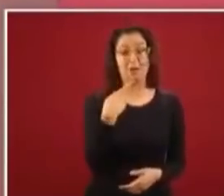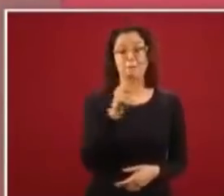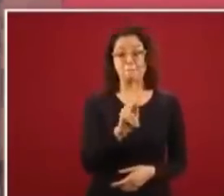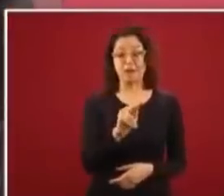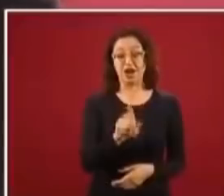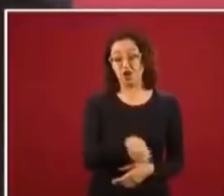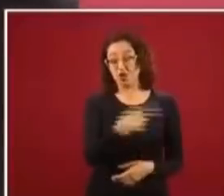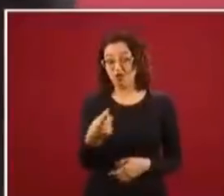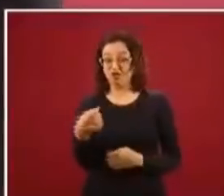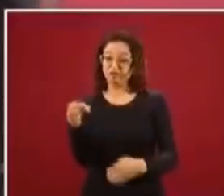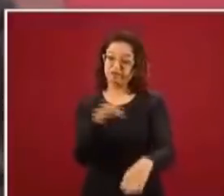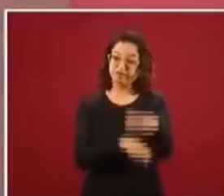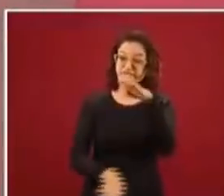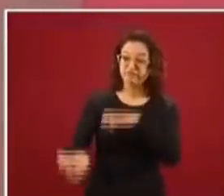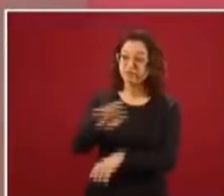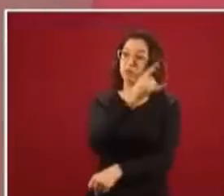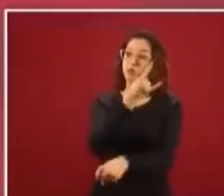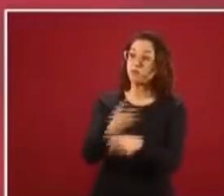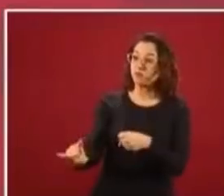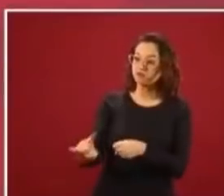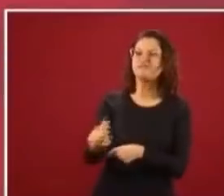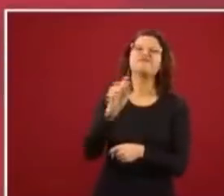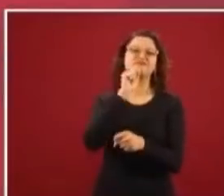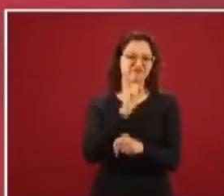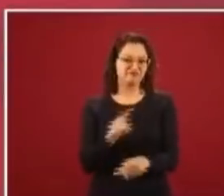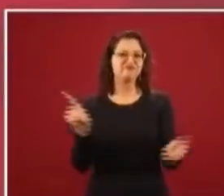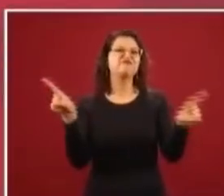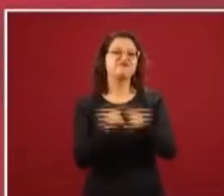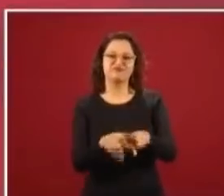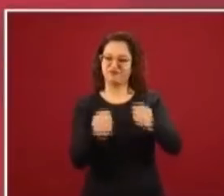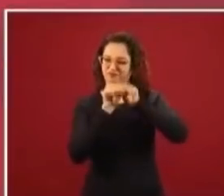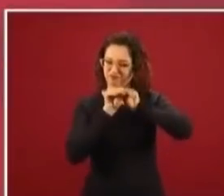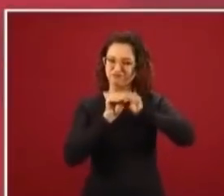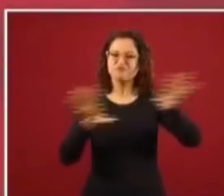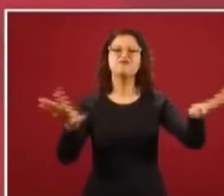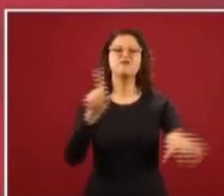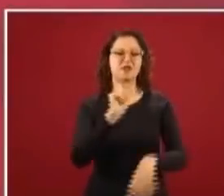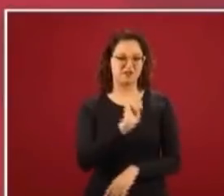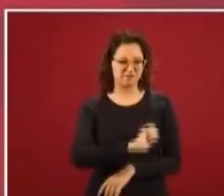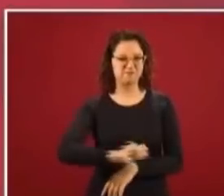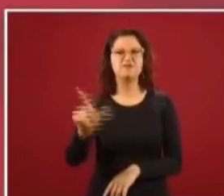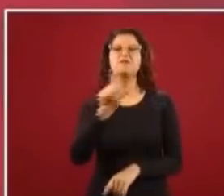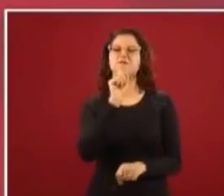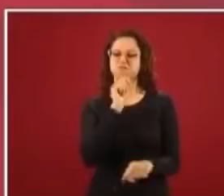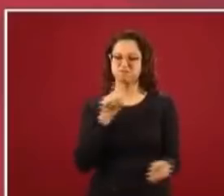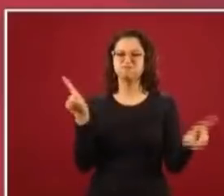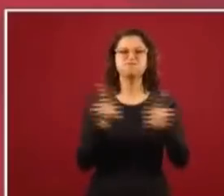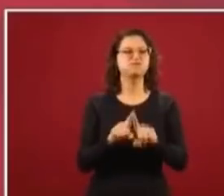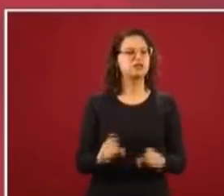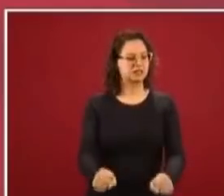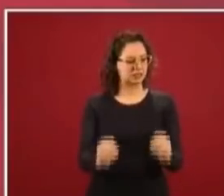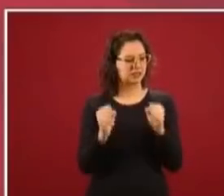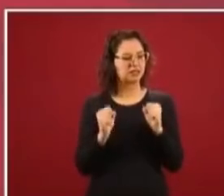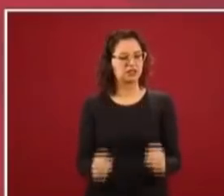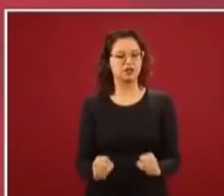mal va a ser también famosa, te los aseguro. O sea,